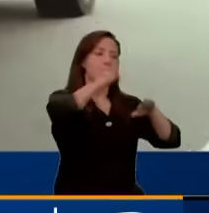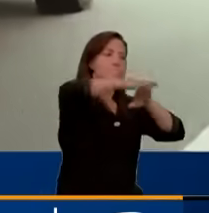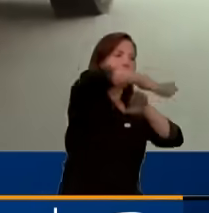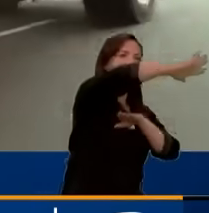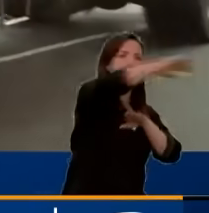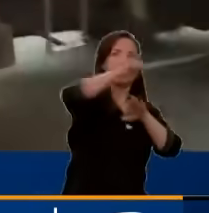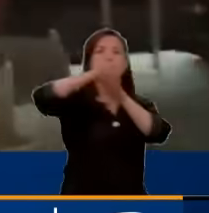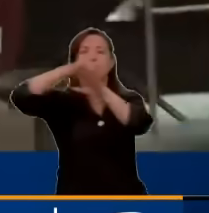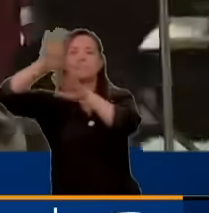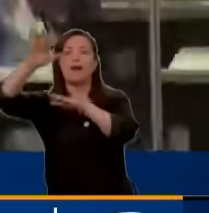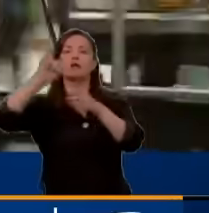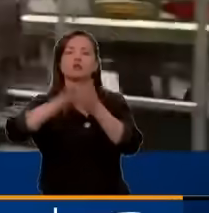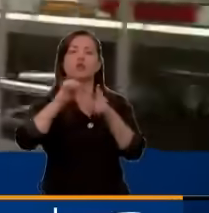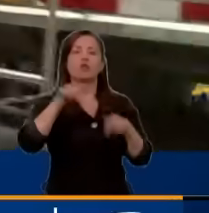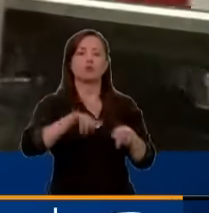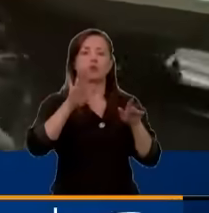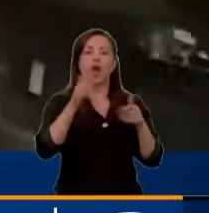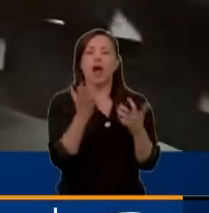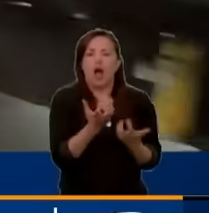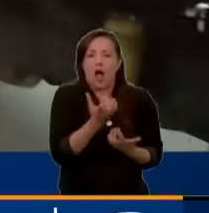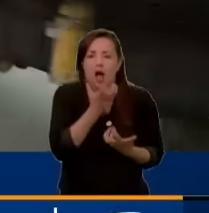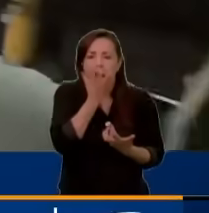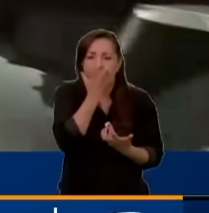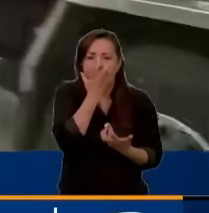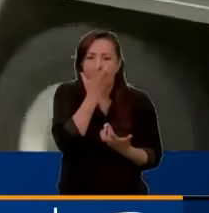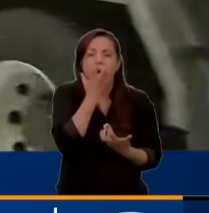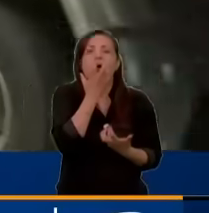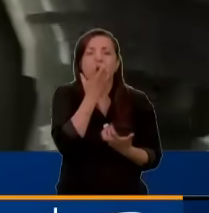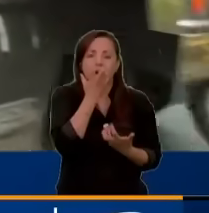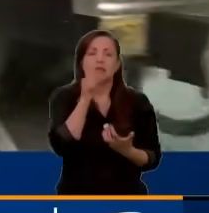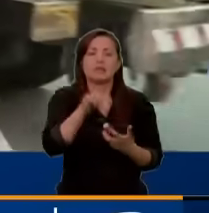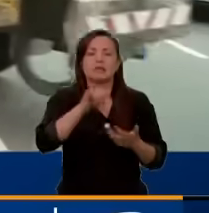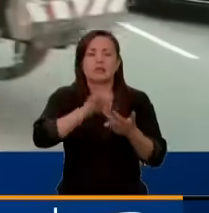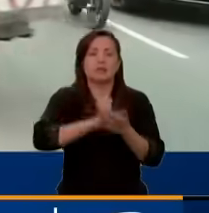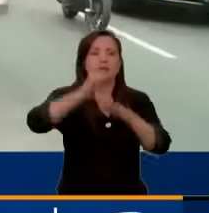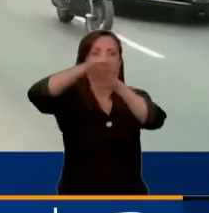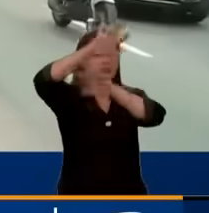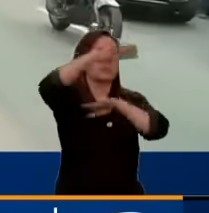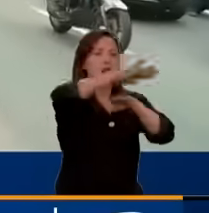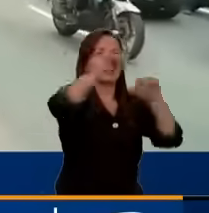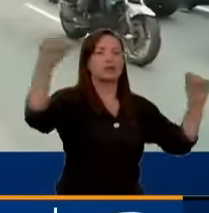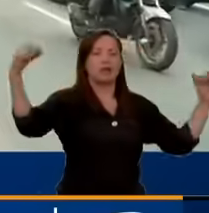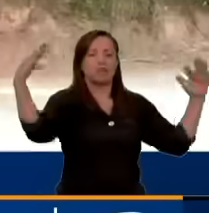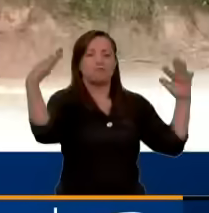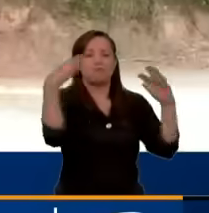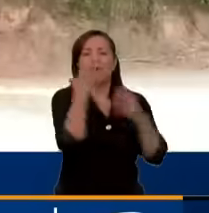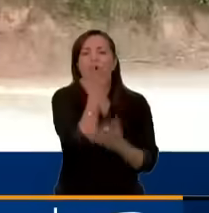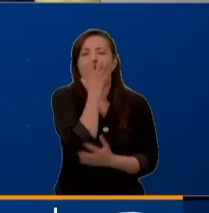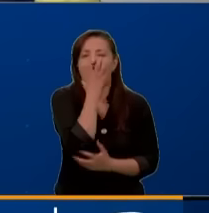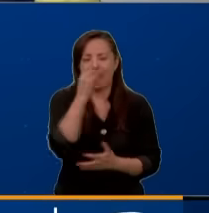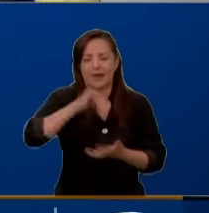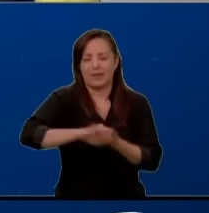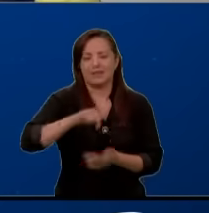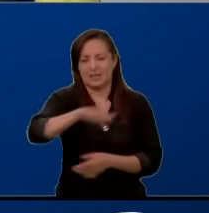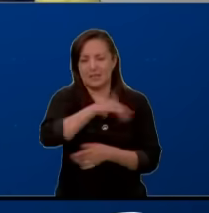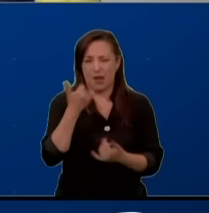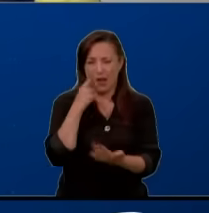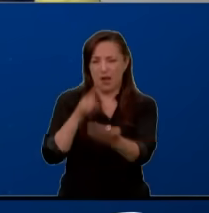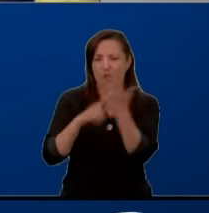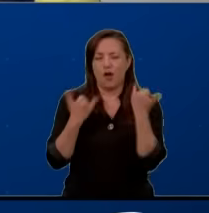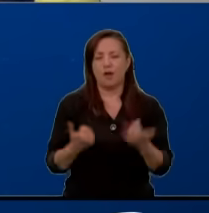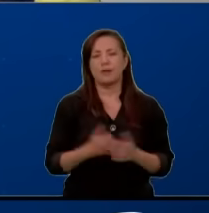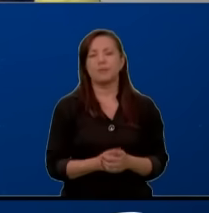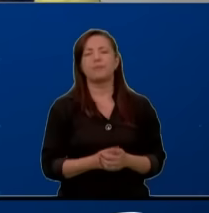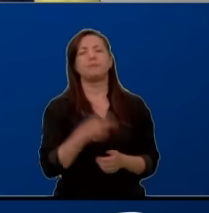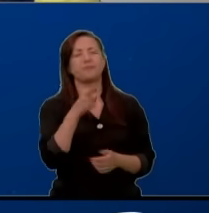Pacífico y el Océano Atlántico. Y esto puede generar olas de calor como los que están hoy día presentando. Usted nos recuerda que